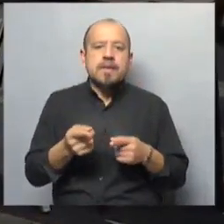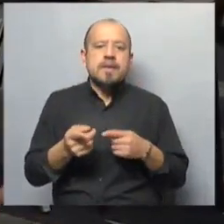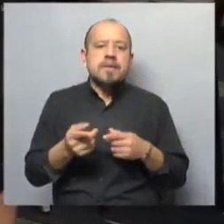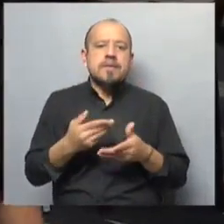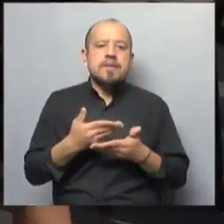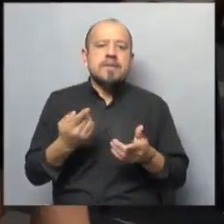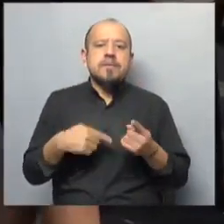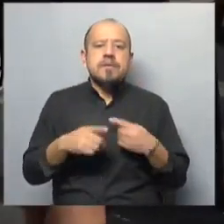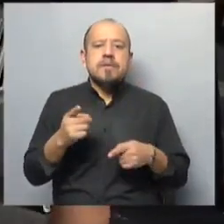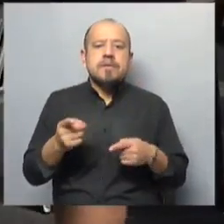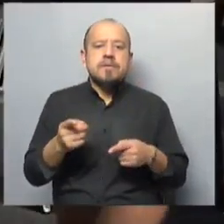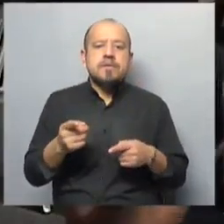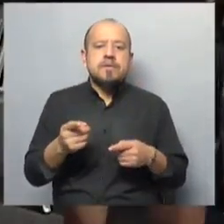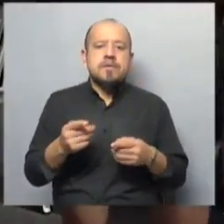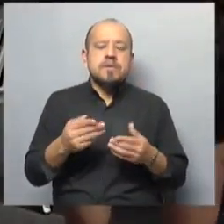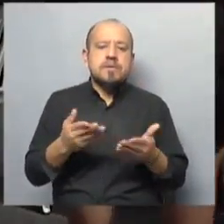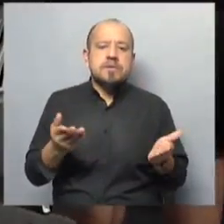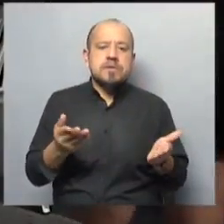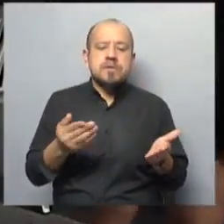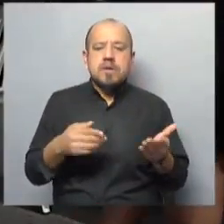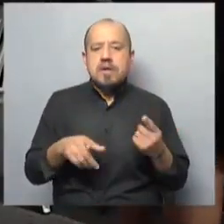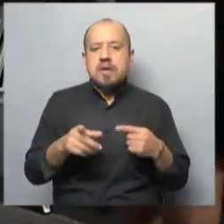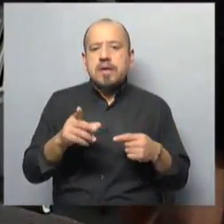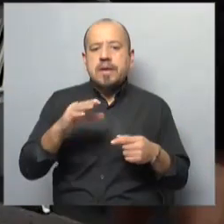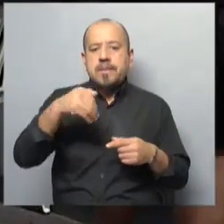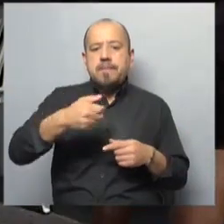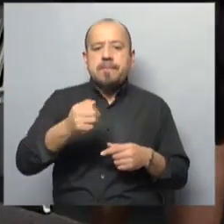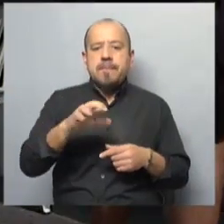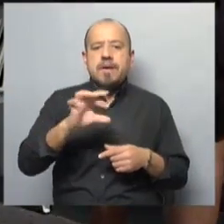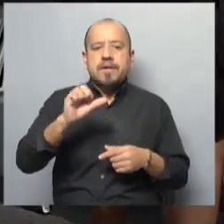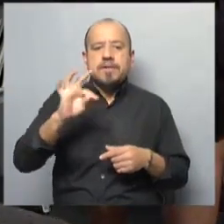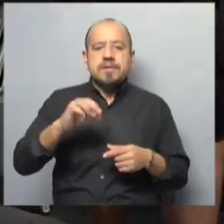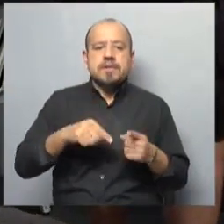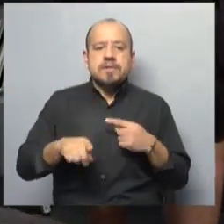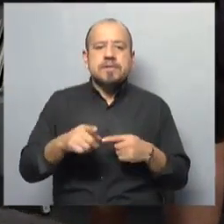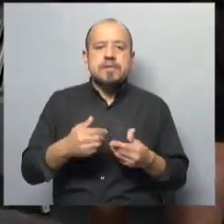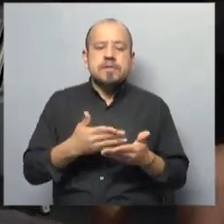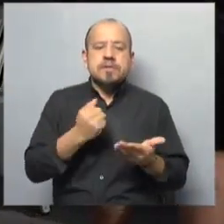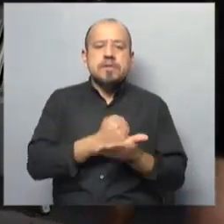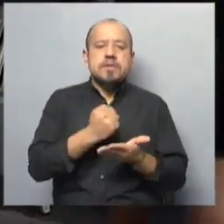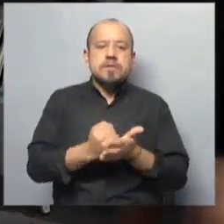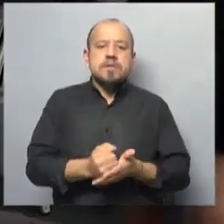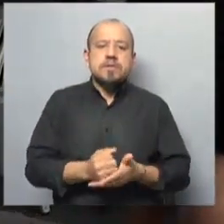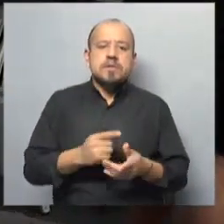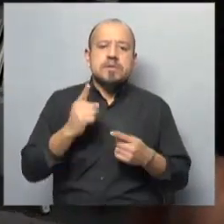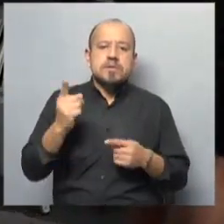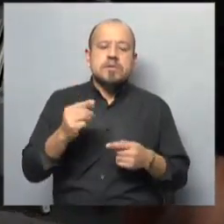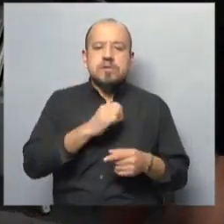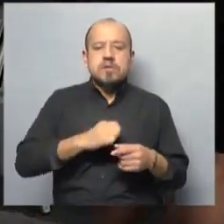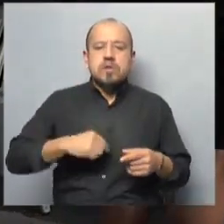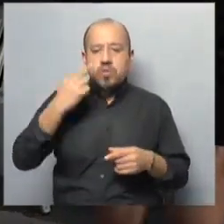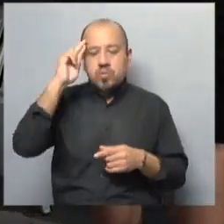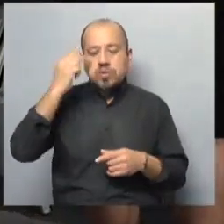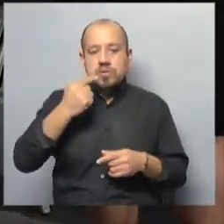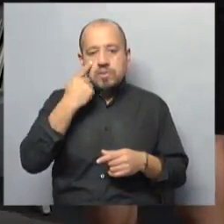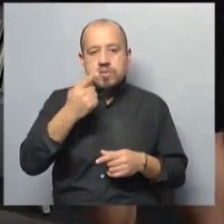en general, pero también se refirió a lo que es el caso de Sebastián Marcet y lo que fue la entrega de pasaporte por parte del Estado uruguayo.